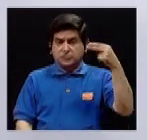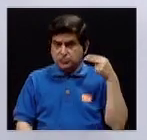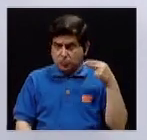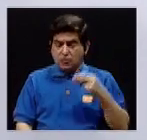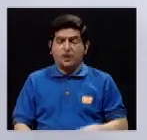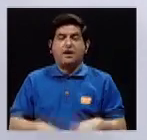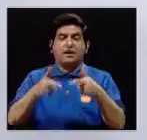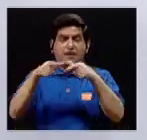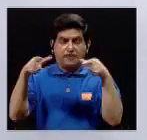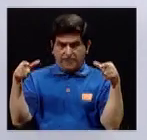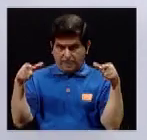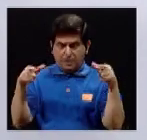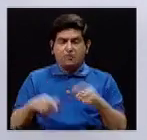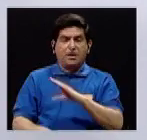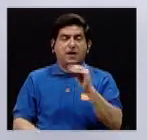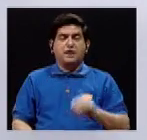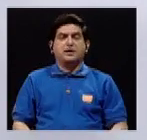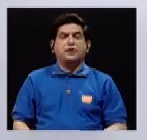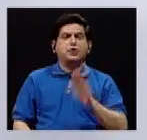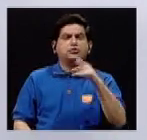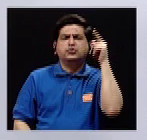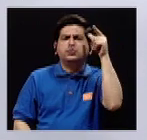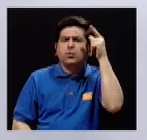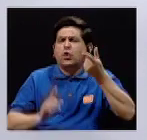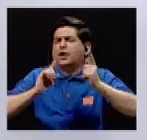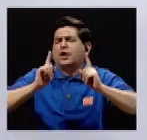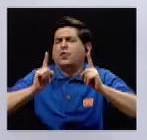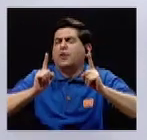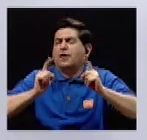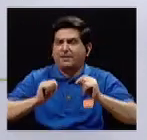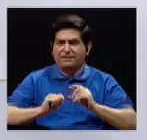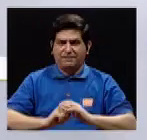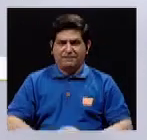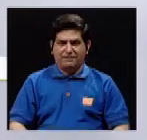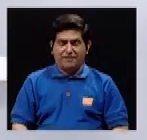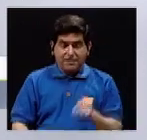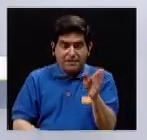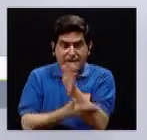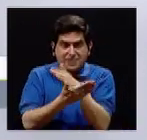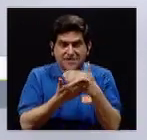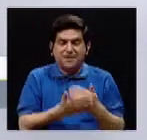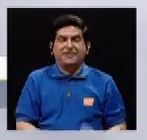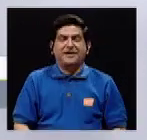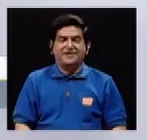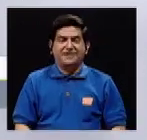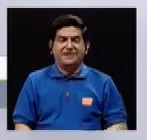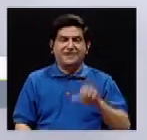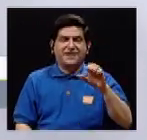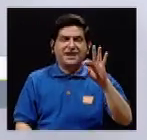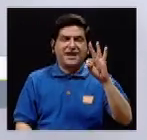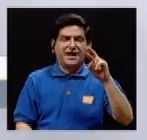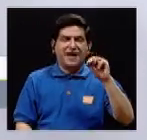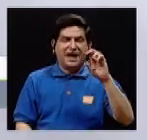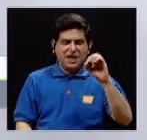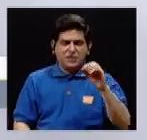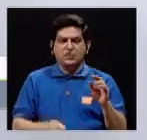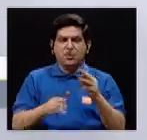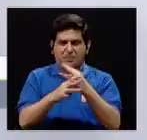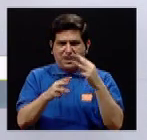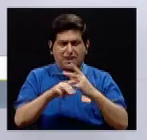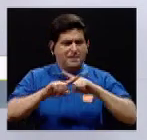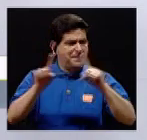se le estudia la lengua y hay que estudiar Cuál es su lógica y entonces esa es la parte etnomatemática pero no había sido